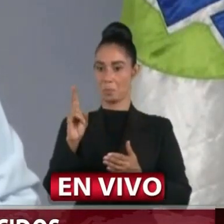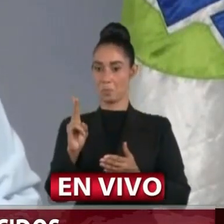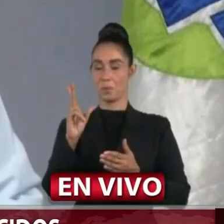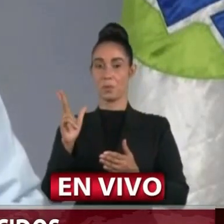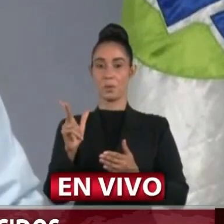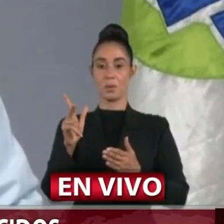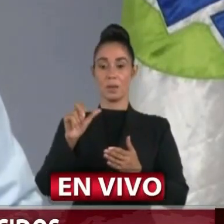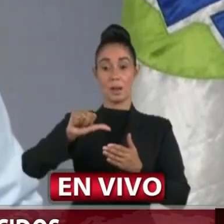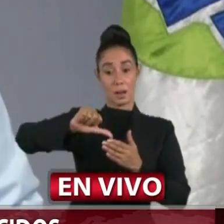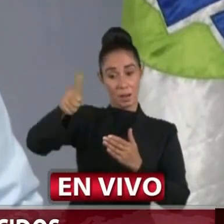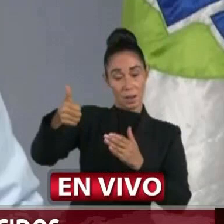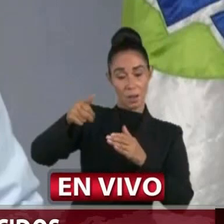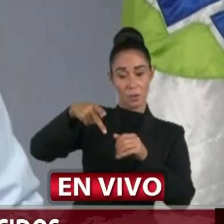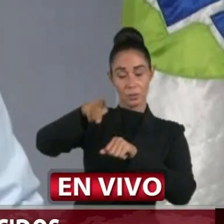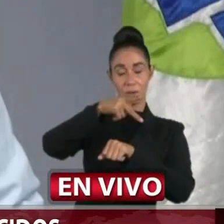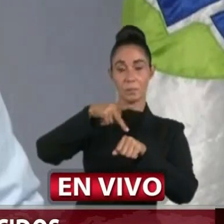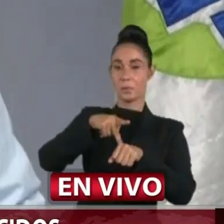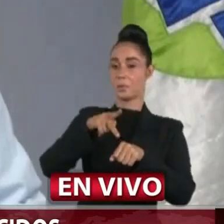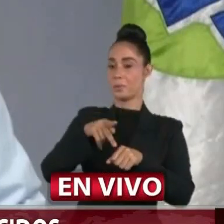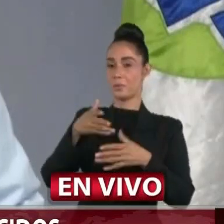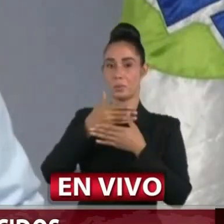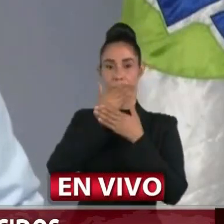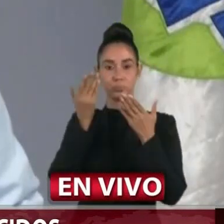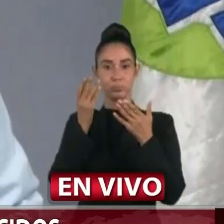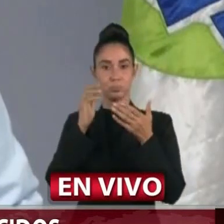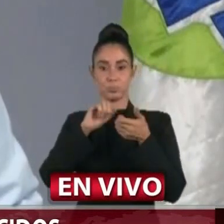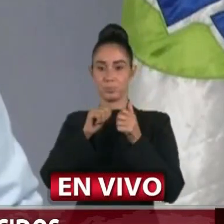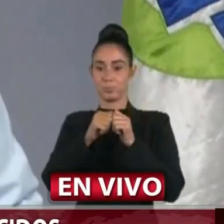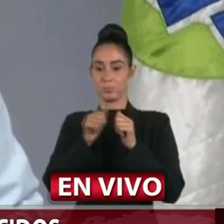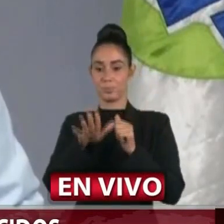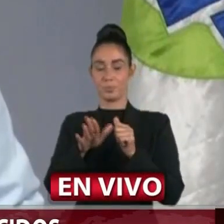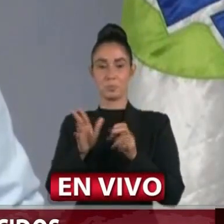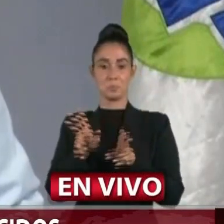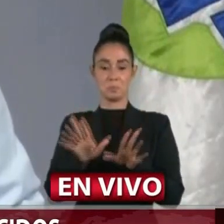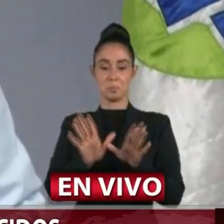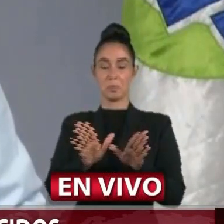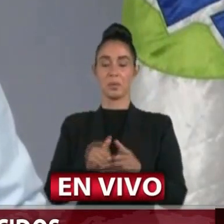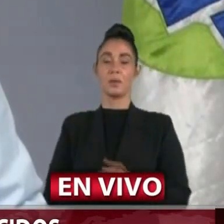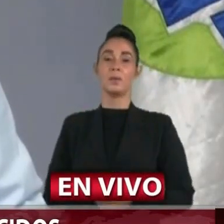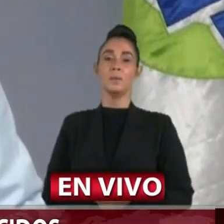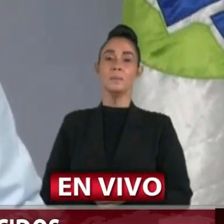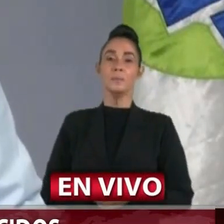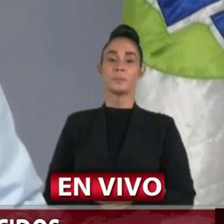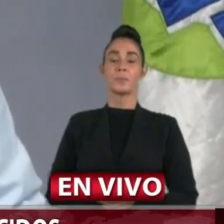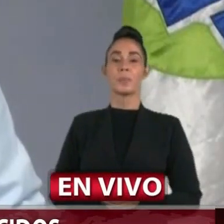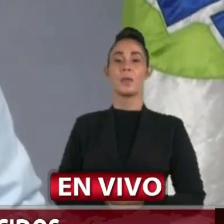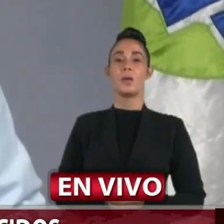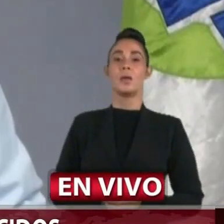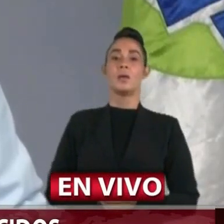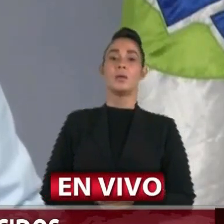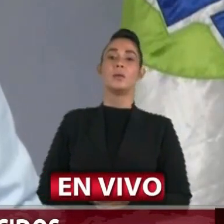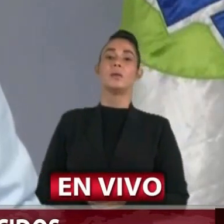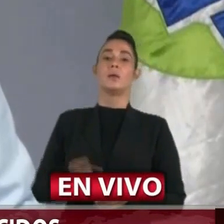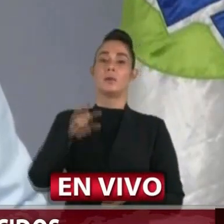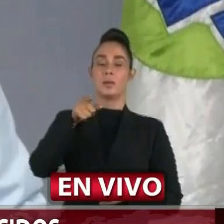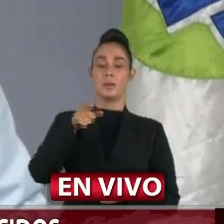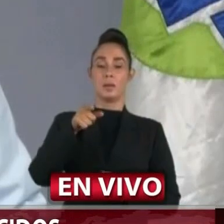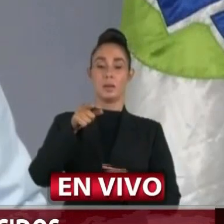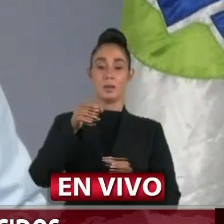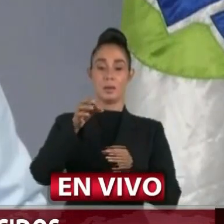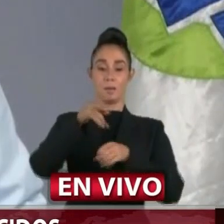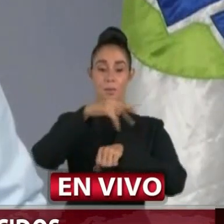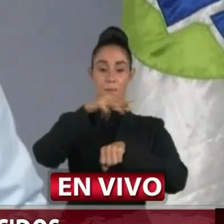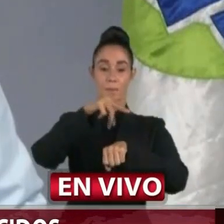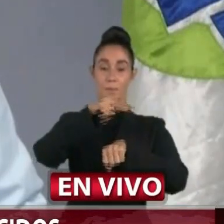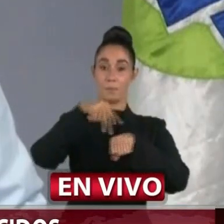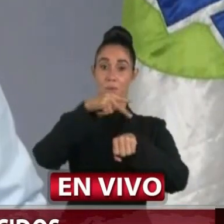aún estando en las áreas de mayor incidencia, que perfectamente usted tiene toda la razón, la provincia de Santo Domingo y